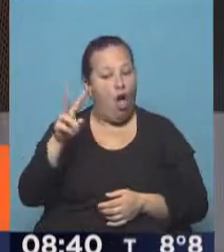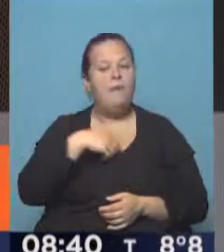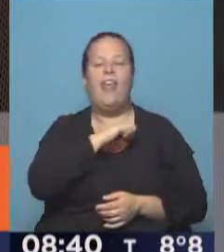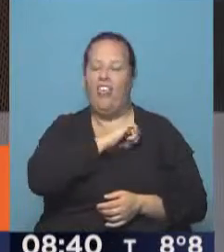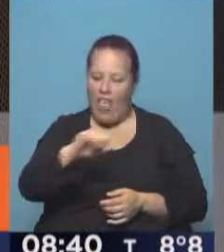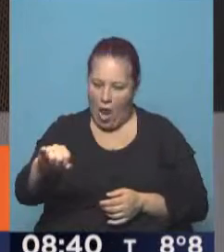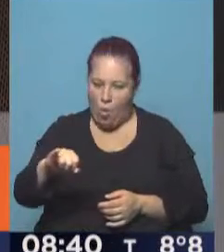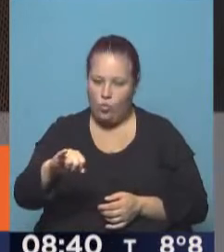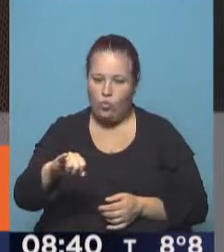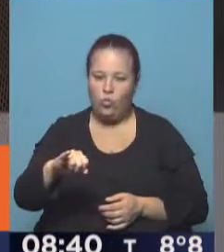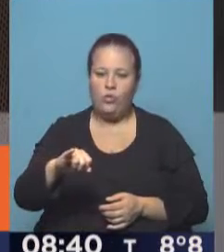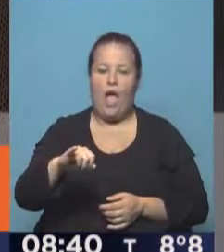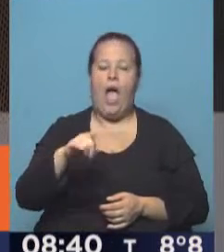denunciamos